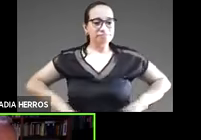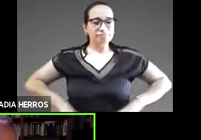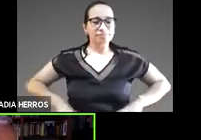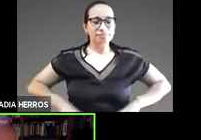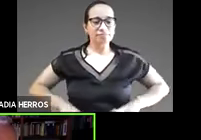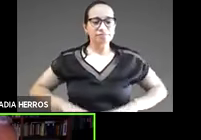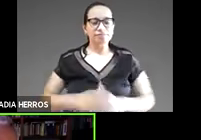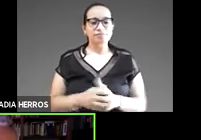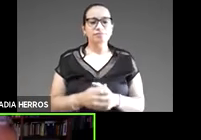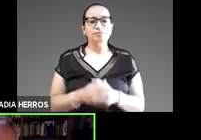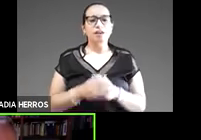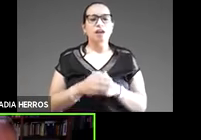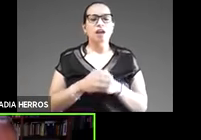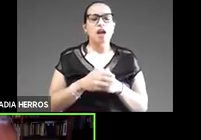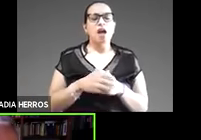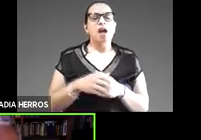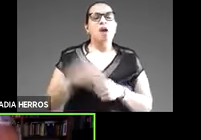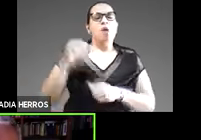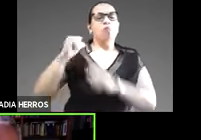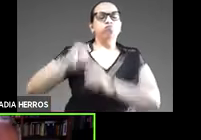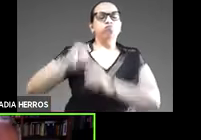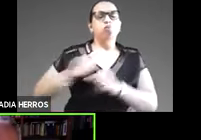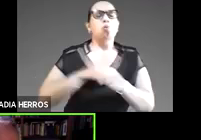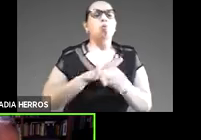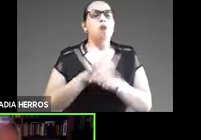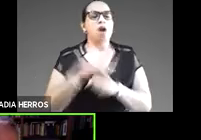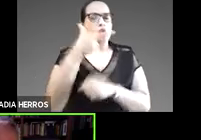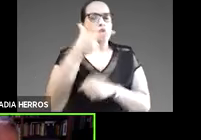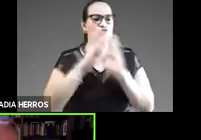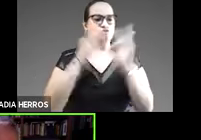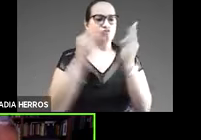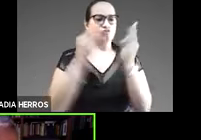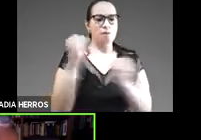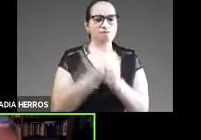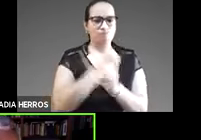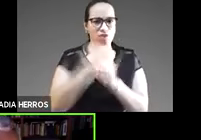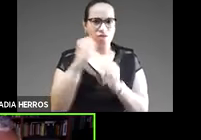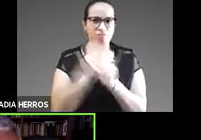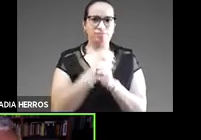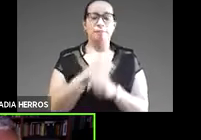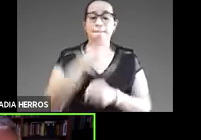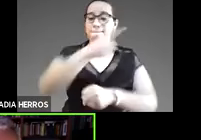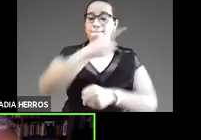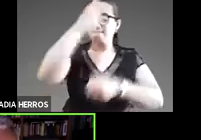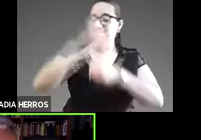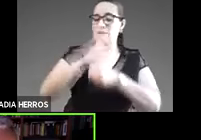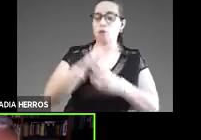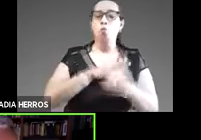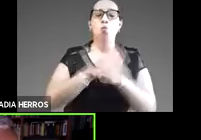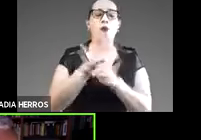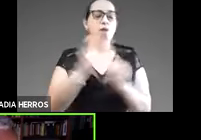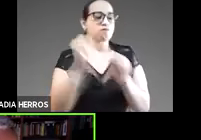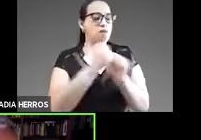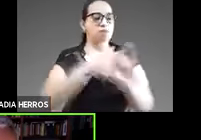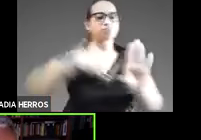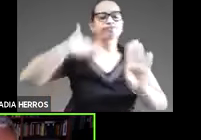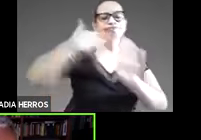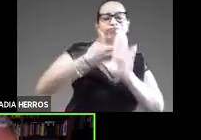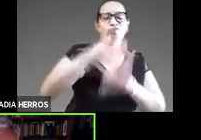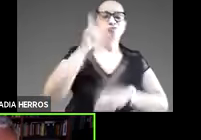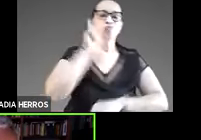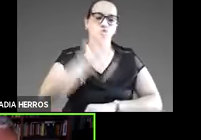y jerarquizar 8 formas de violencia, ¿no? En primerísimo lugar, la violencia contra las mujeres.